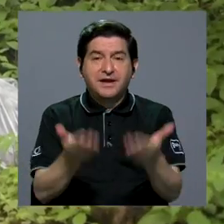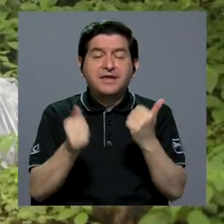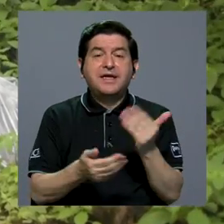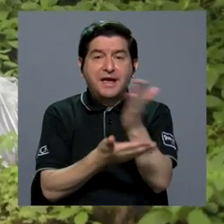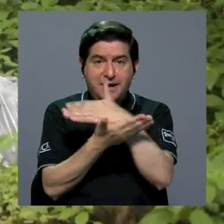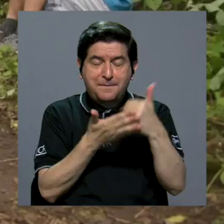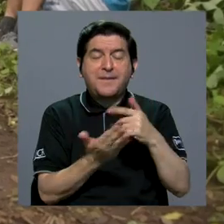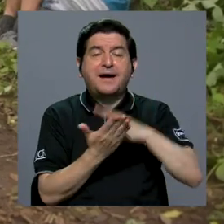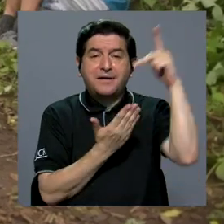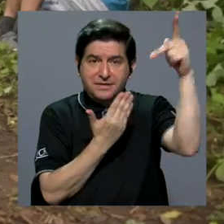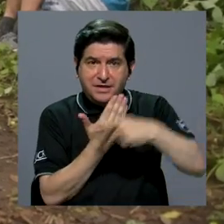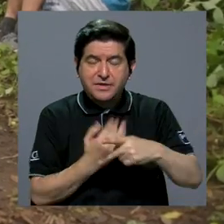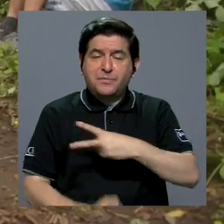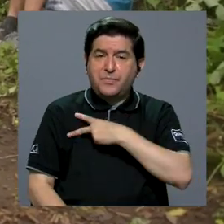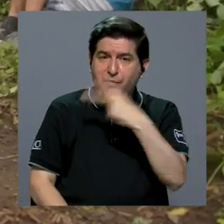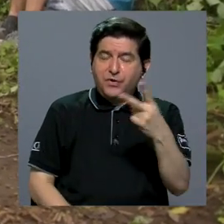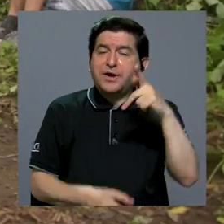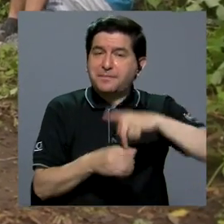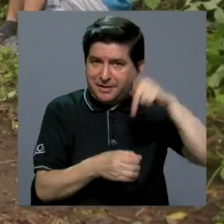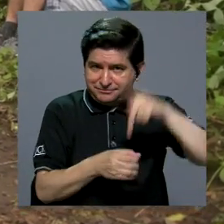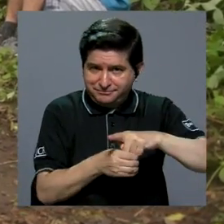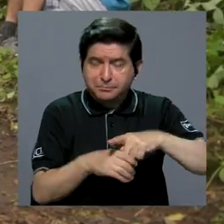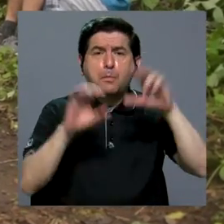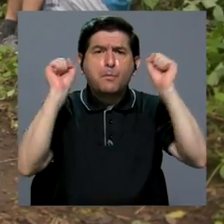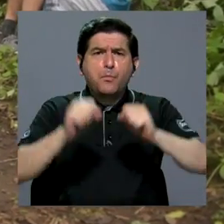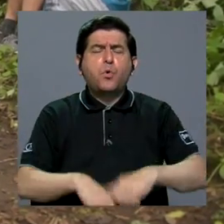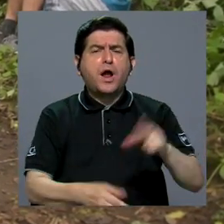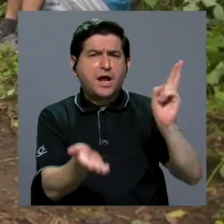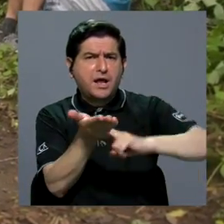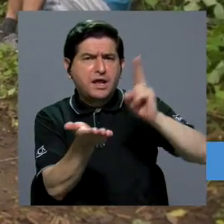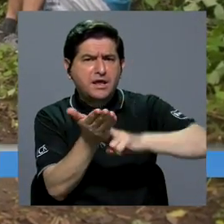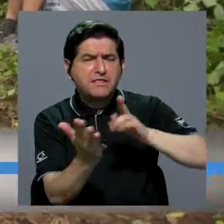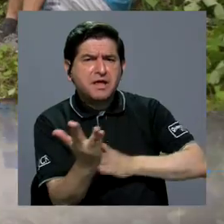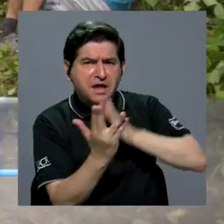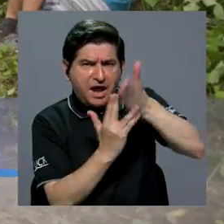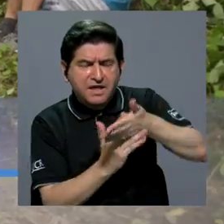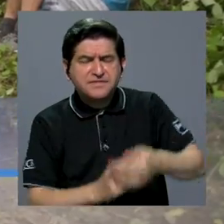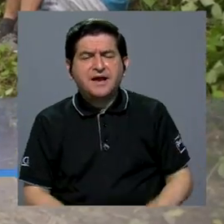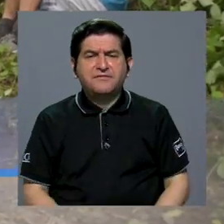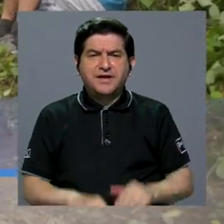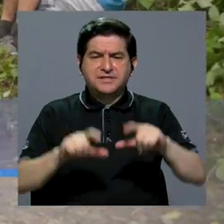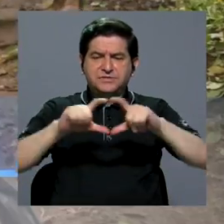formar parte del programa de voluntariado, puede inscribirse a través de